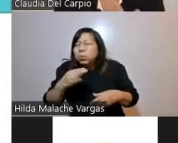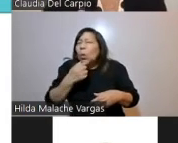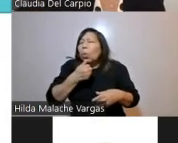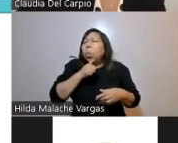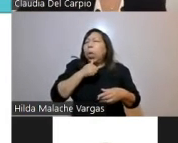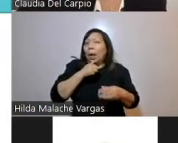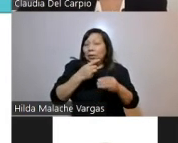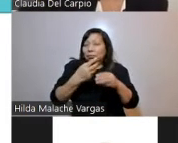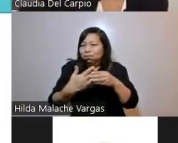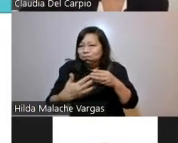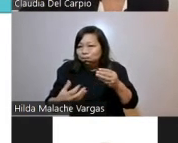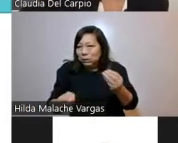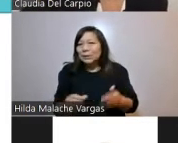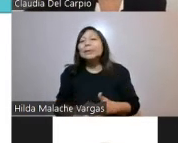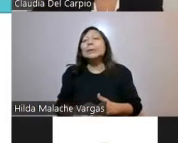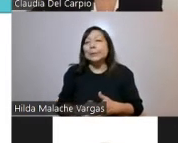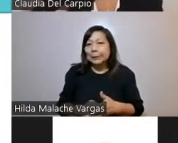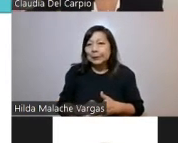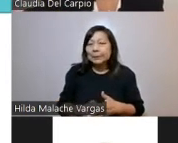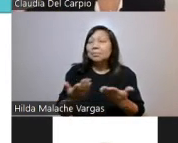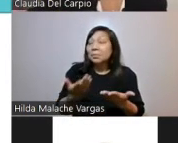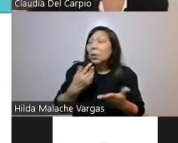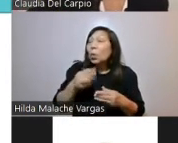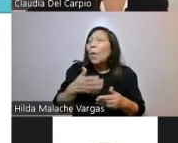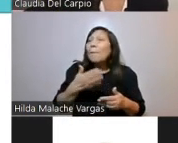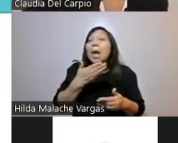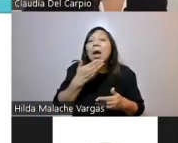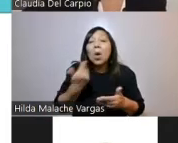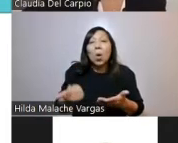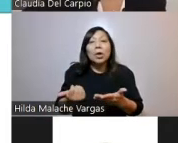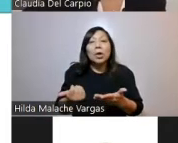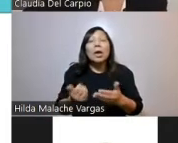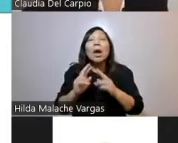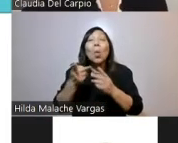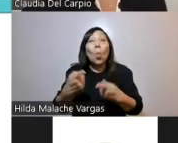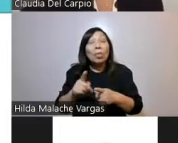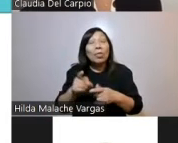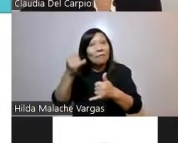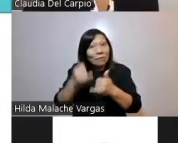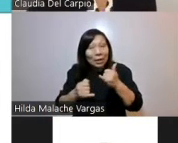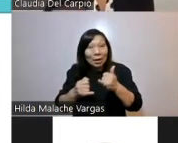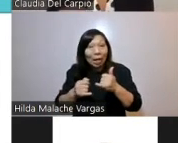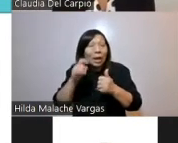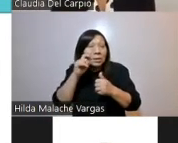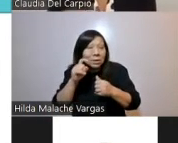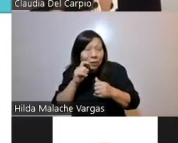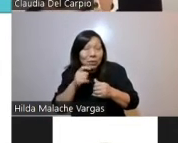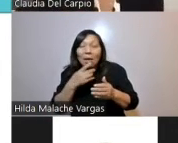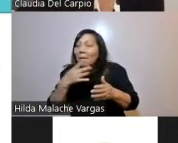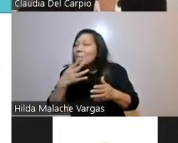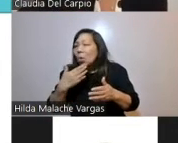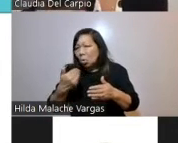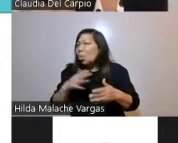sexo suele ser por este mecanismo. Entonces, orinar es una de las recomendaciones. Lo ideal sería